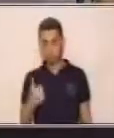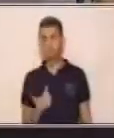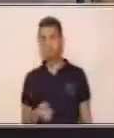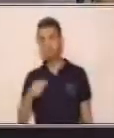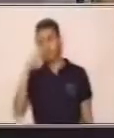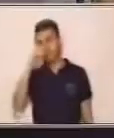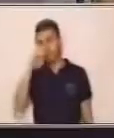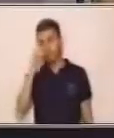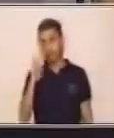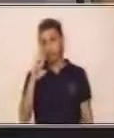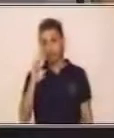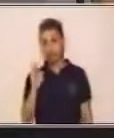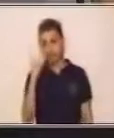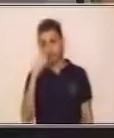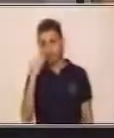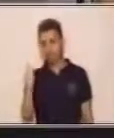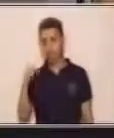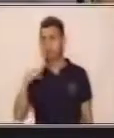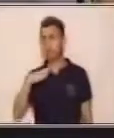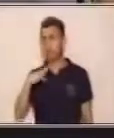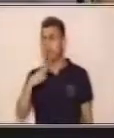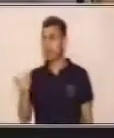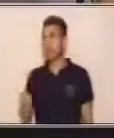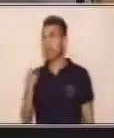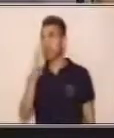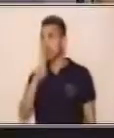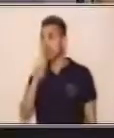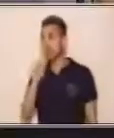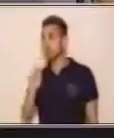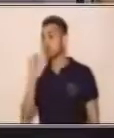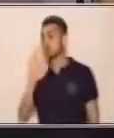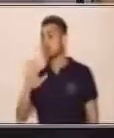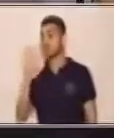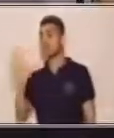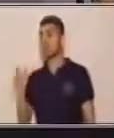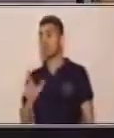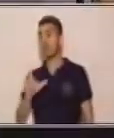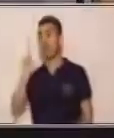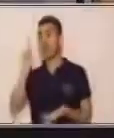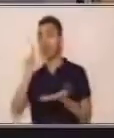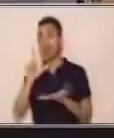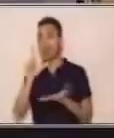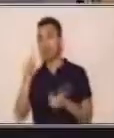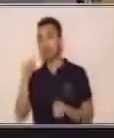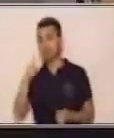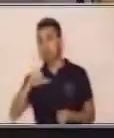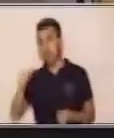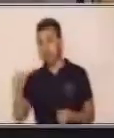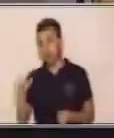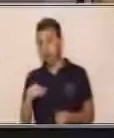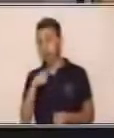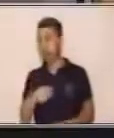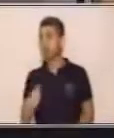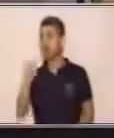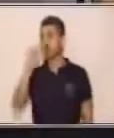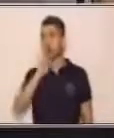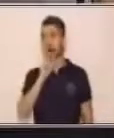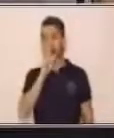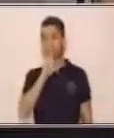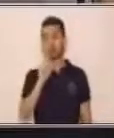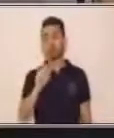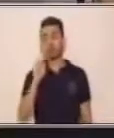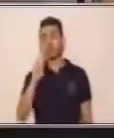2.55 litros de agua, toma 1.22 litros, ¿cuántos litros de agua le